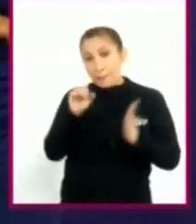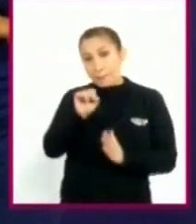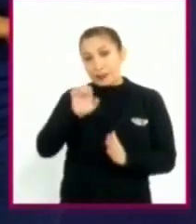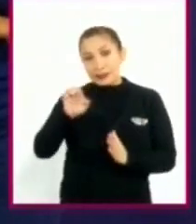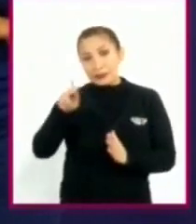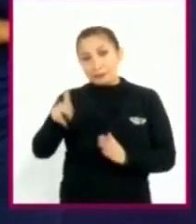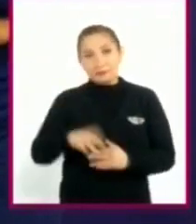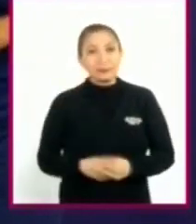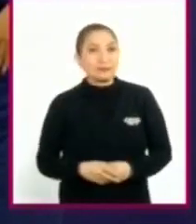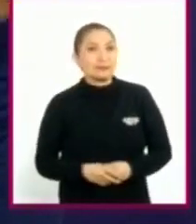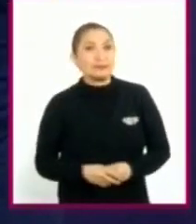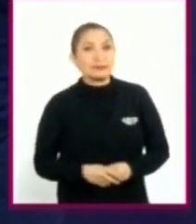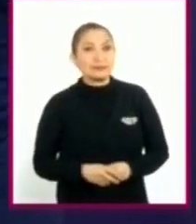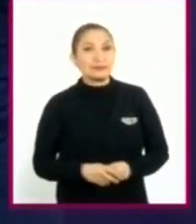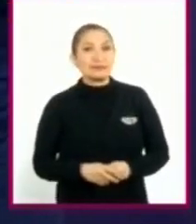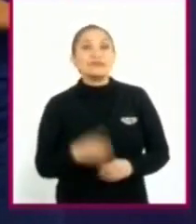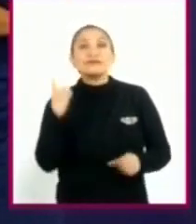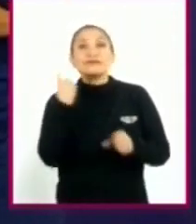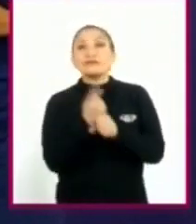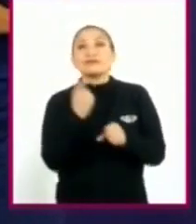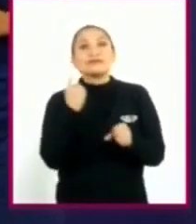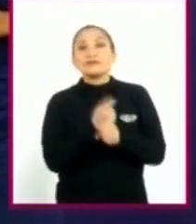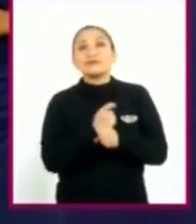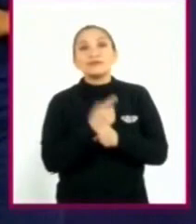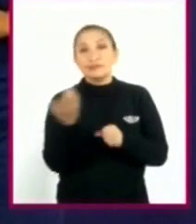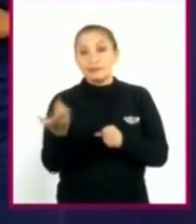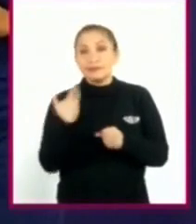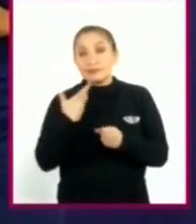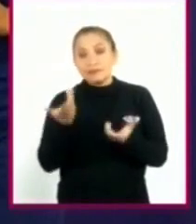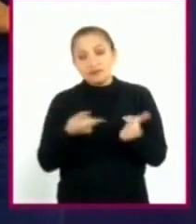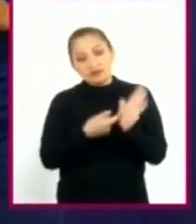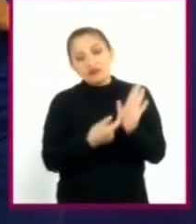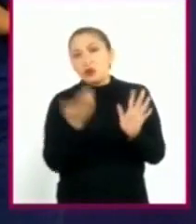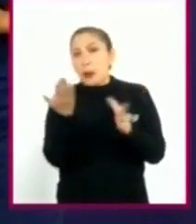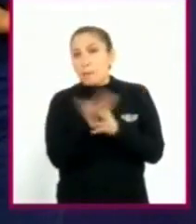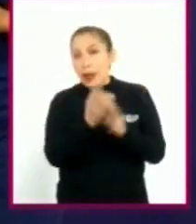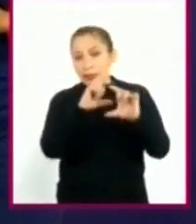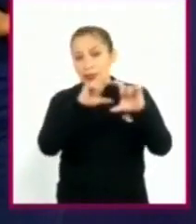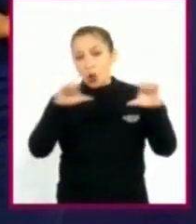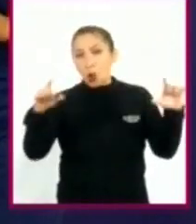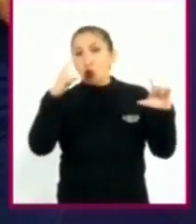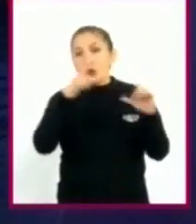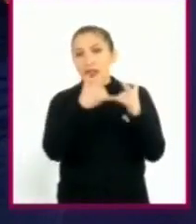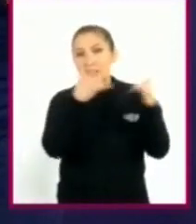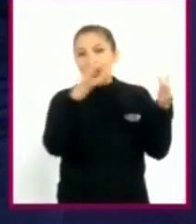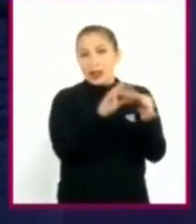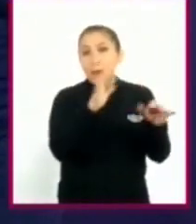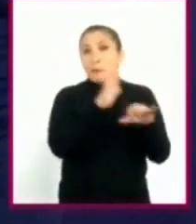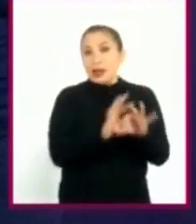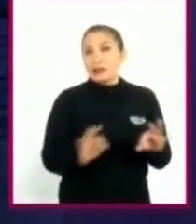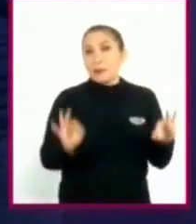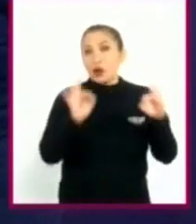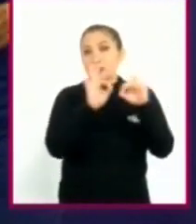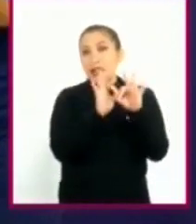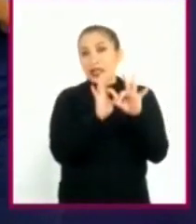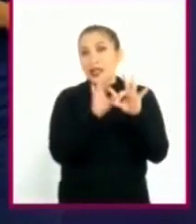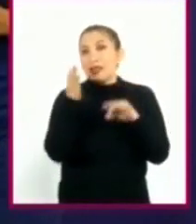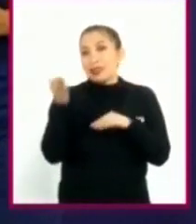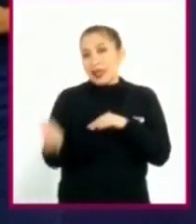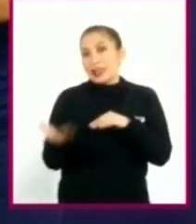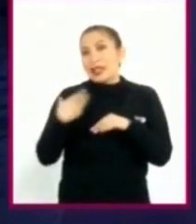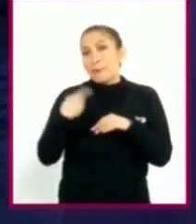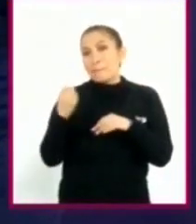texto. Primero, vamos a compartirles un fragmento de uno de los cuentos más representativos